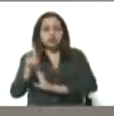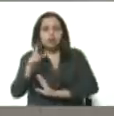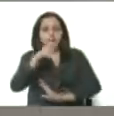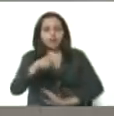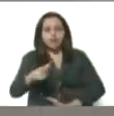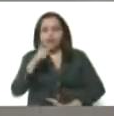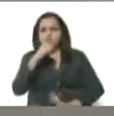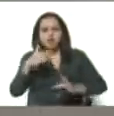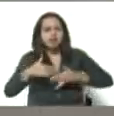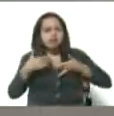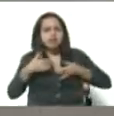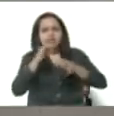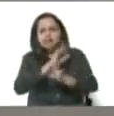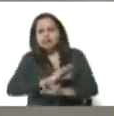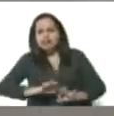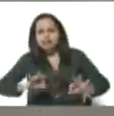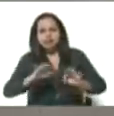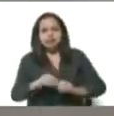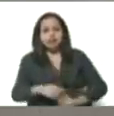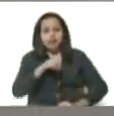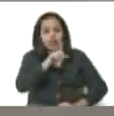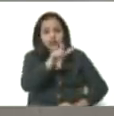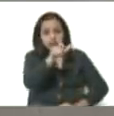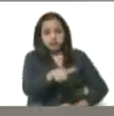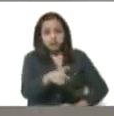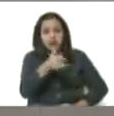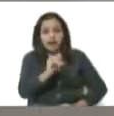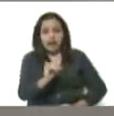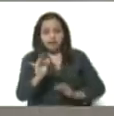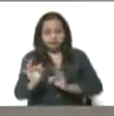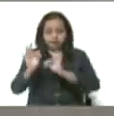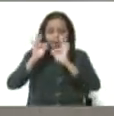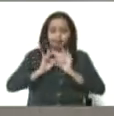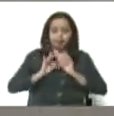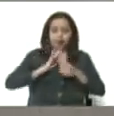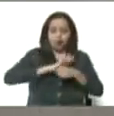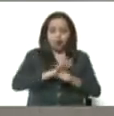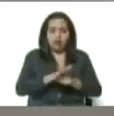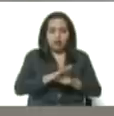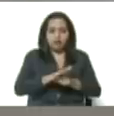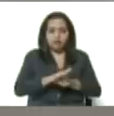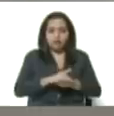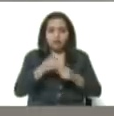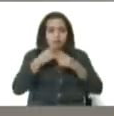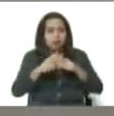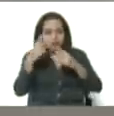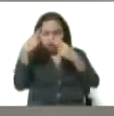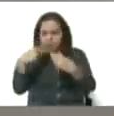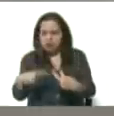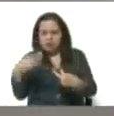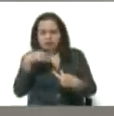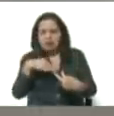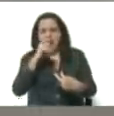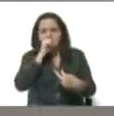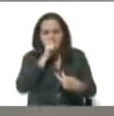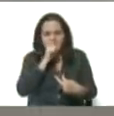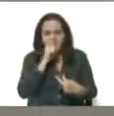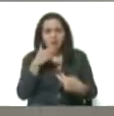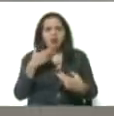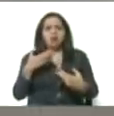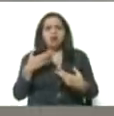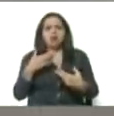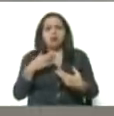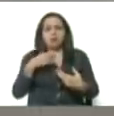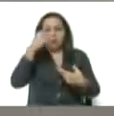sin síntomas. Estos pacientes son portadores de la enfermedad. No tienen evidencia ni síntomas físicos, pero